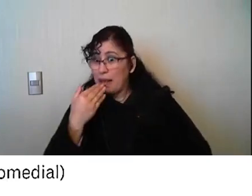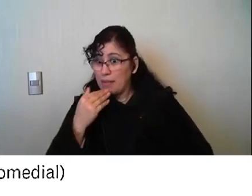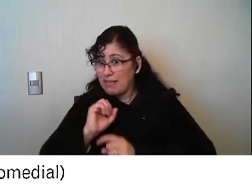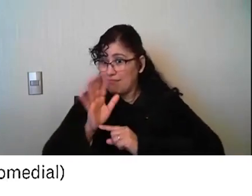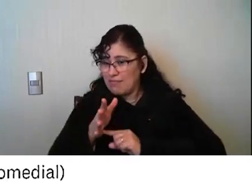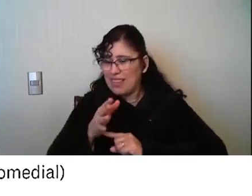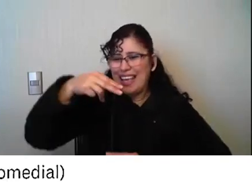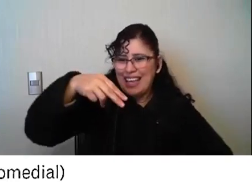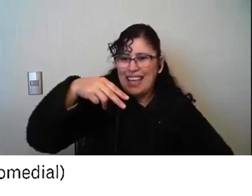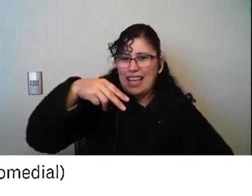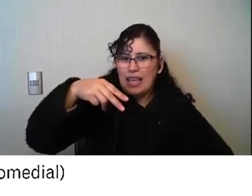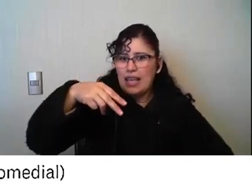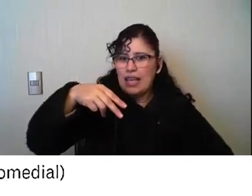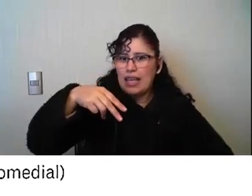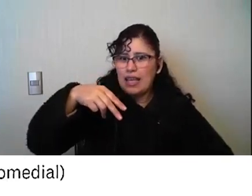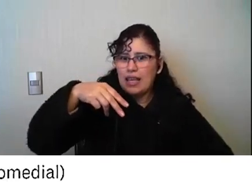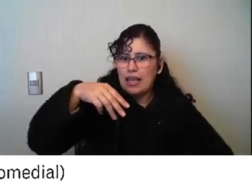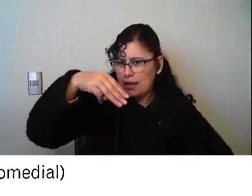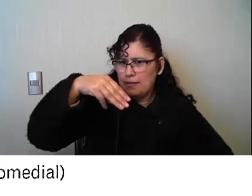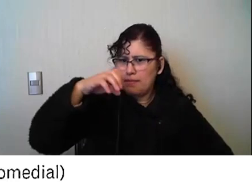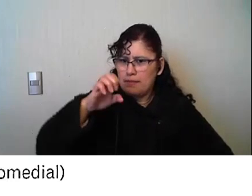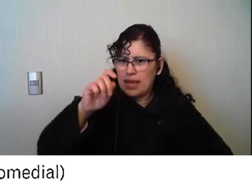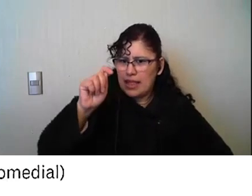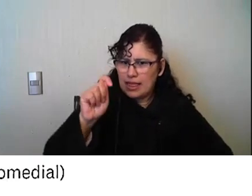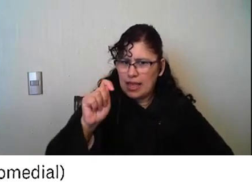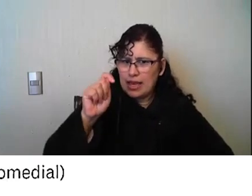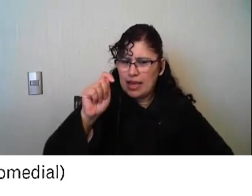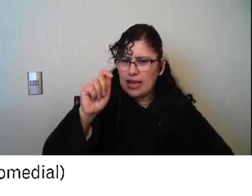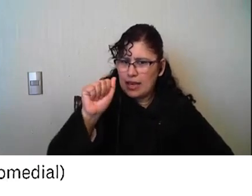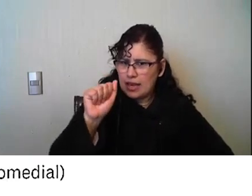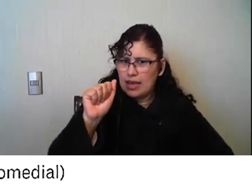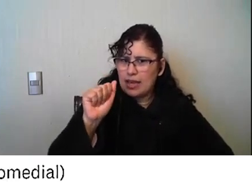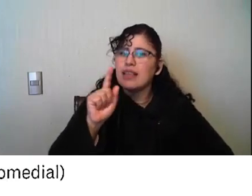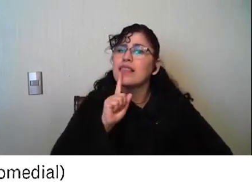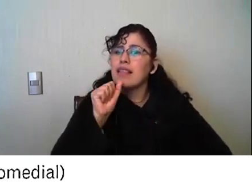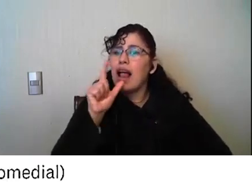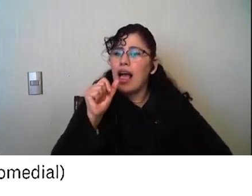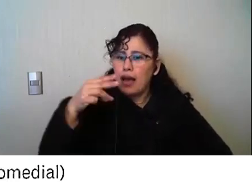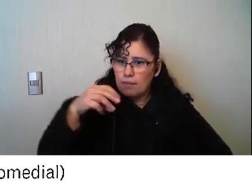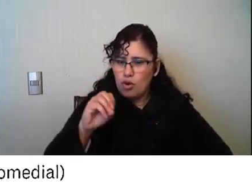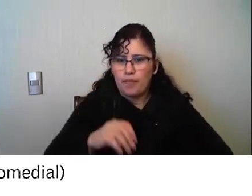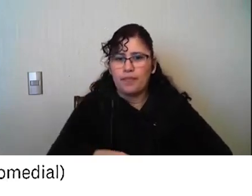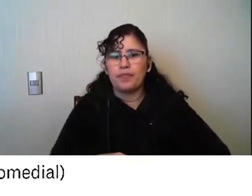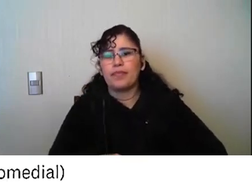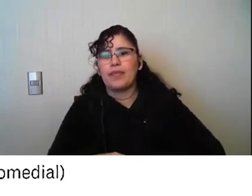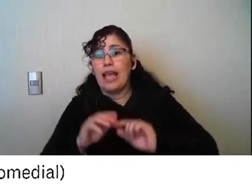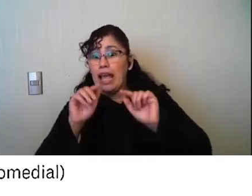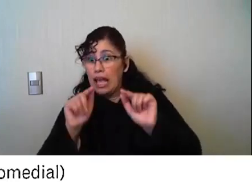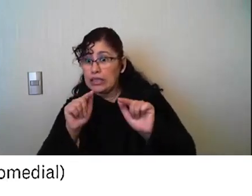Metatálamo, es decir, más allá del tálamo. En realidad está en la parte posterior del tálamo. Y son los